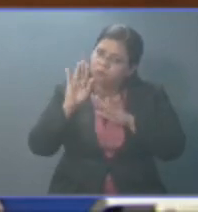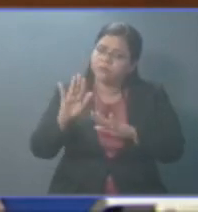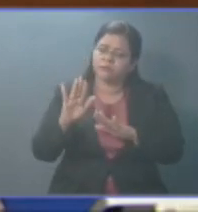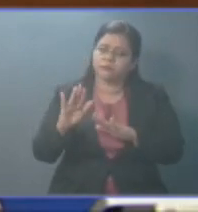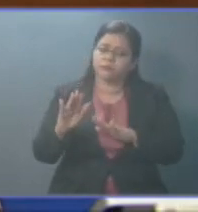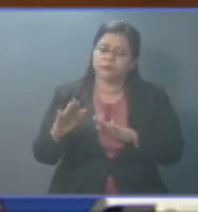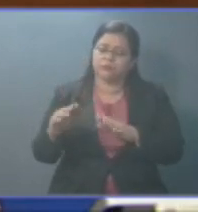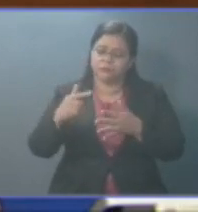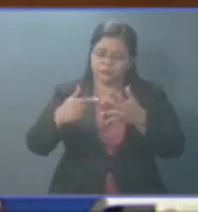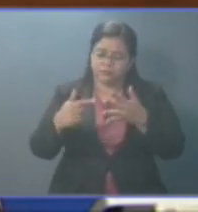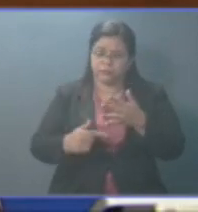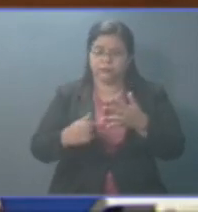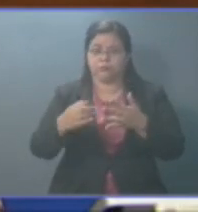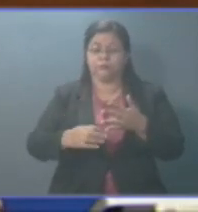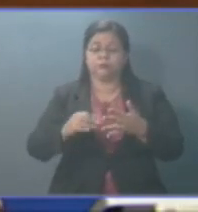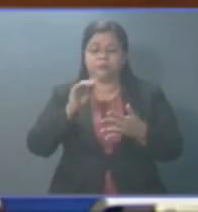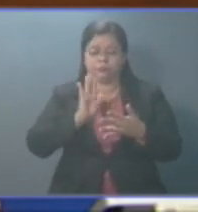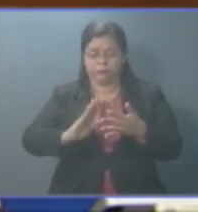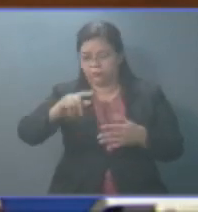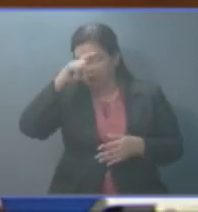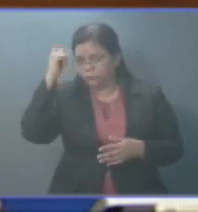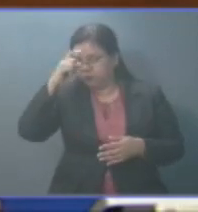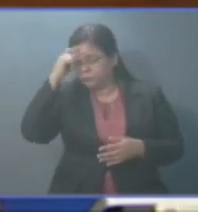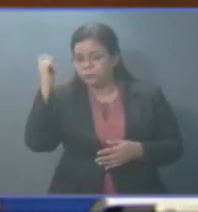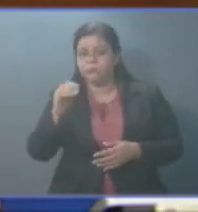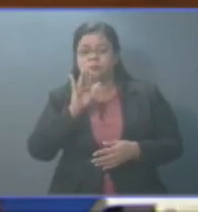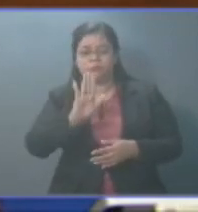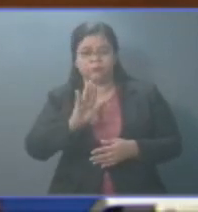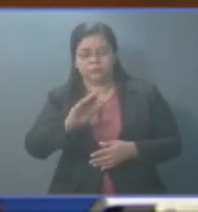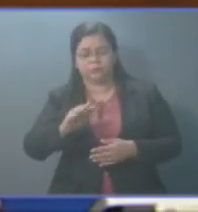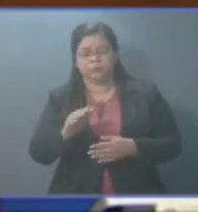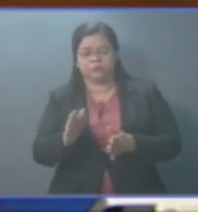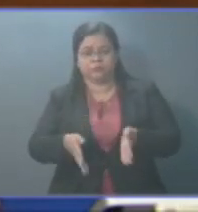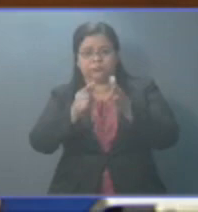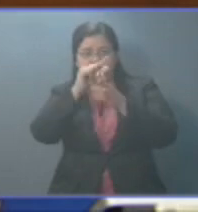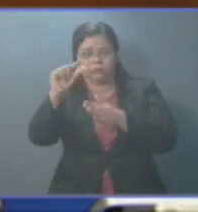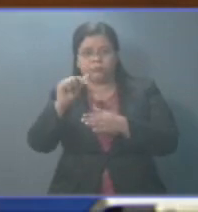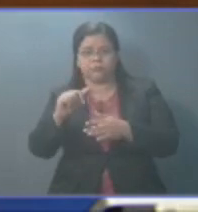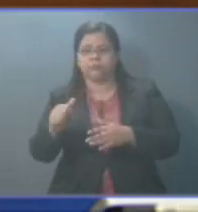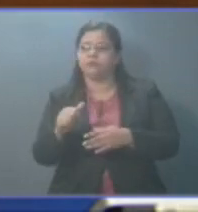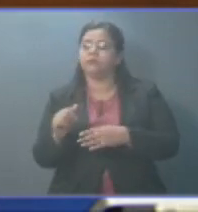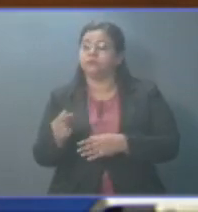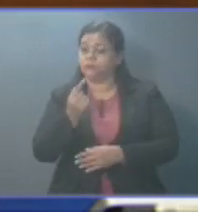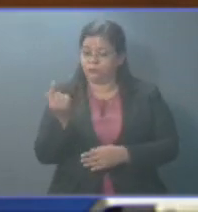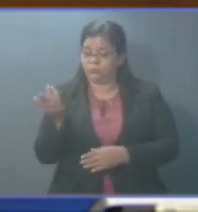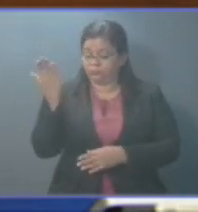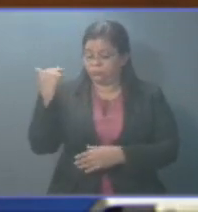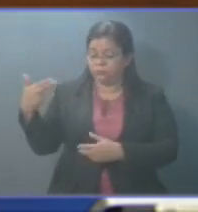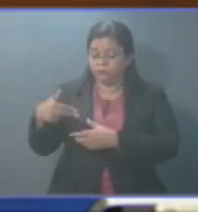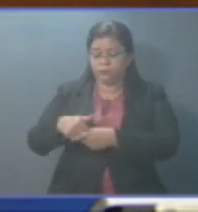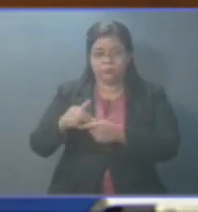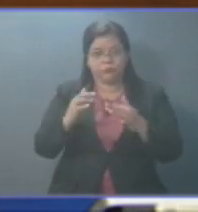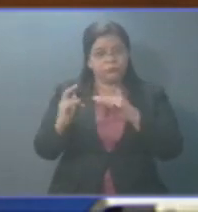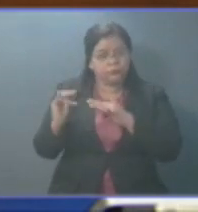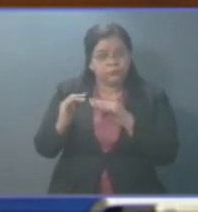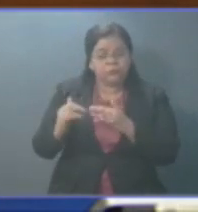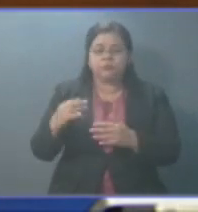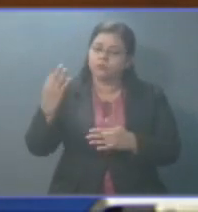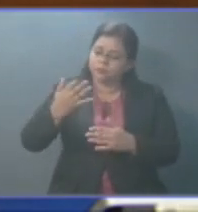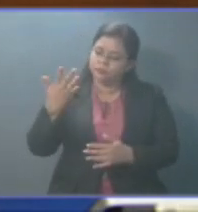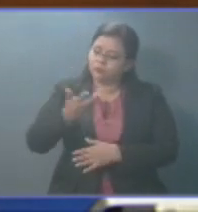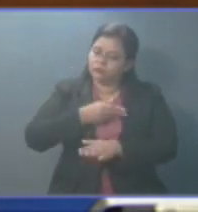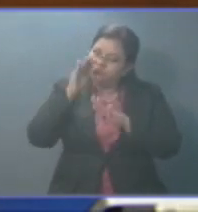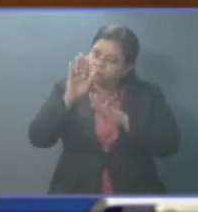dar cumplimiento al funcionamiento y a la autonomía del Instituto de los Veteranos, que por suerte, con